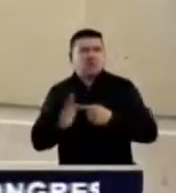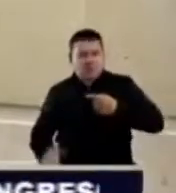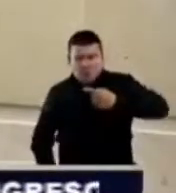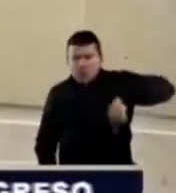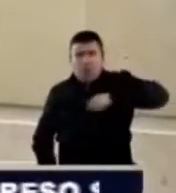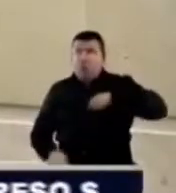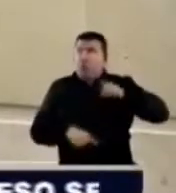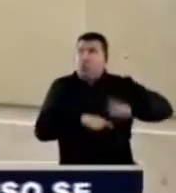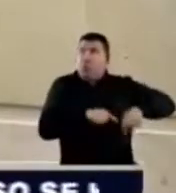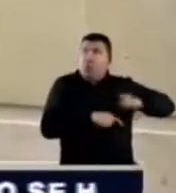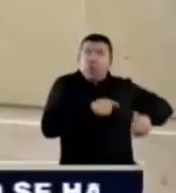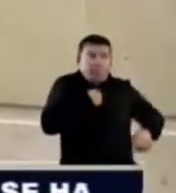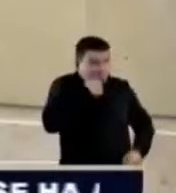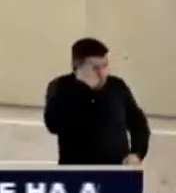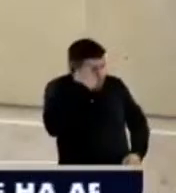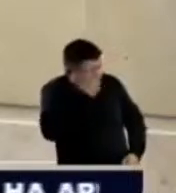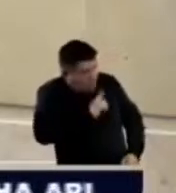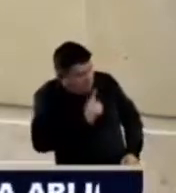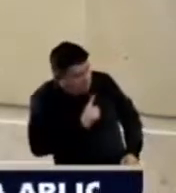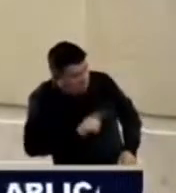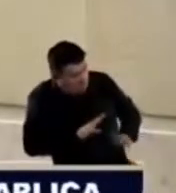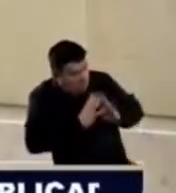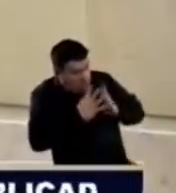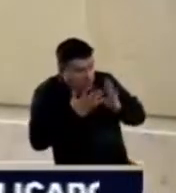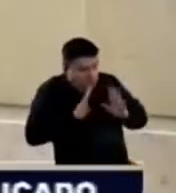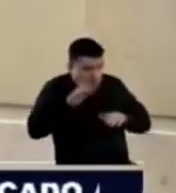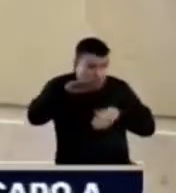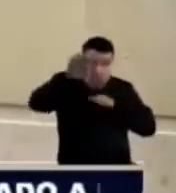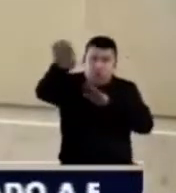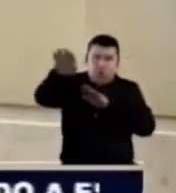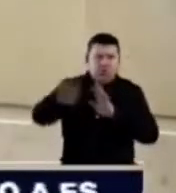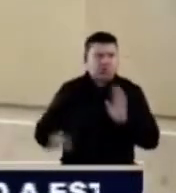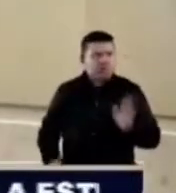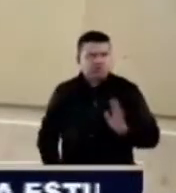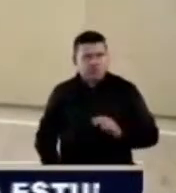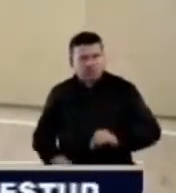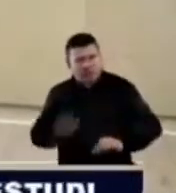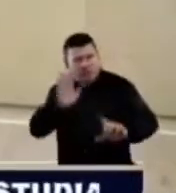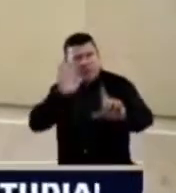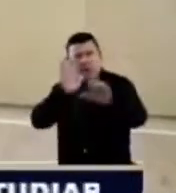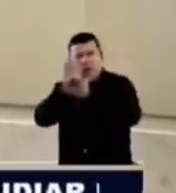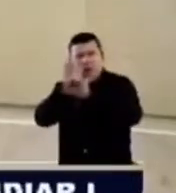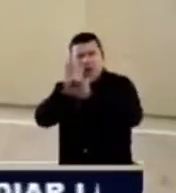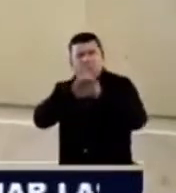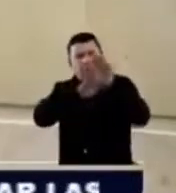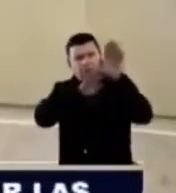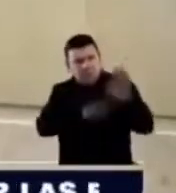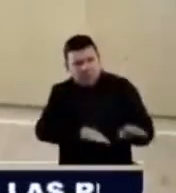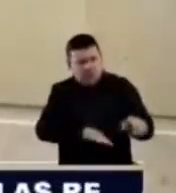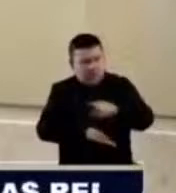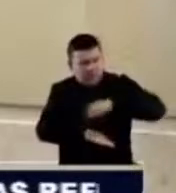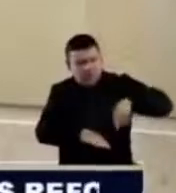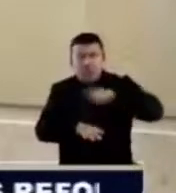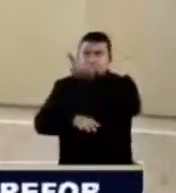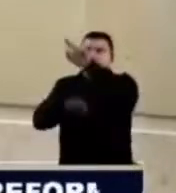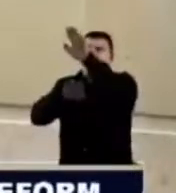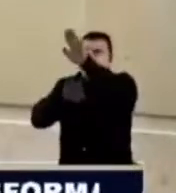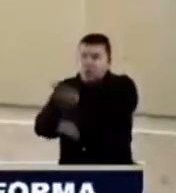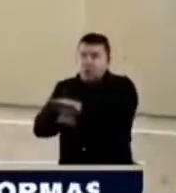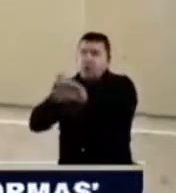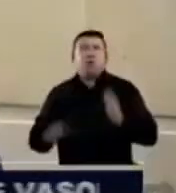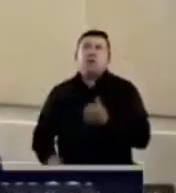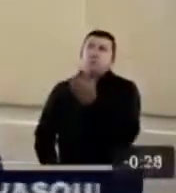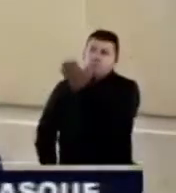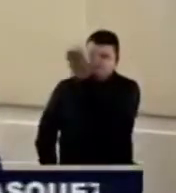a la elección de la nueva fiscal, ¿no? O sea, si ustedes recuerdan, pues era una persona que estaba dizque